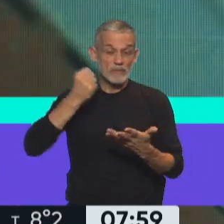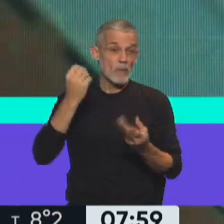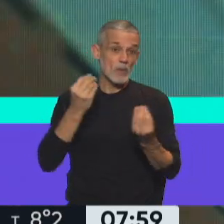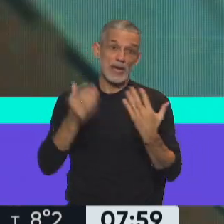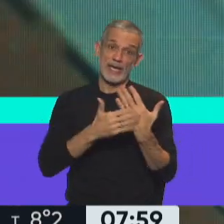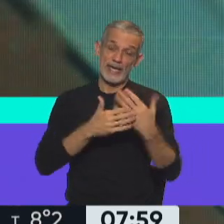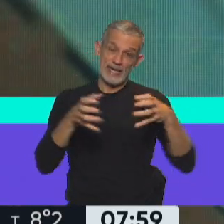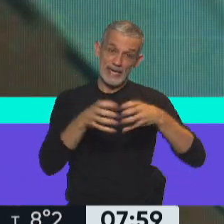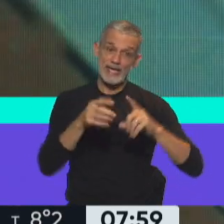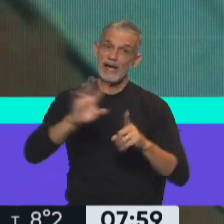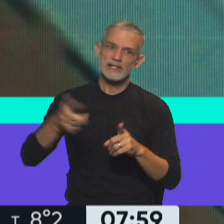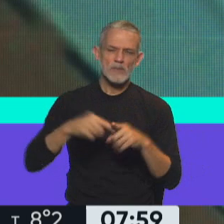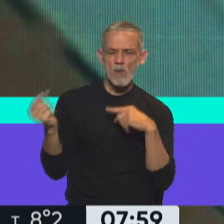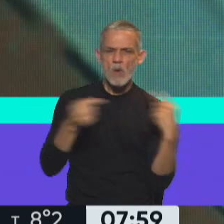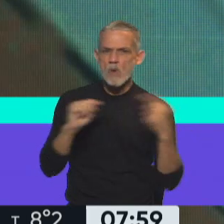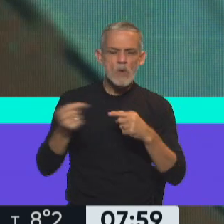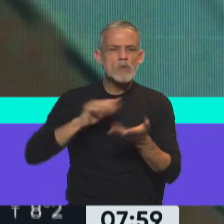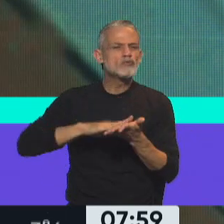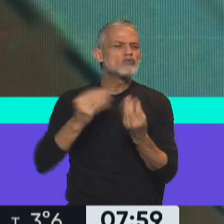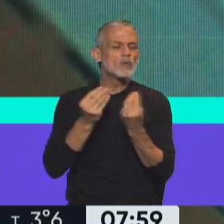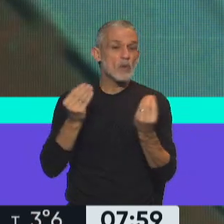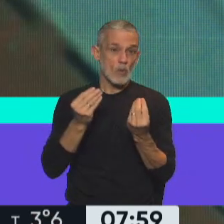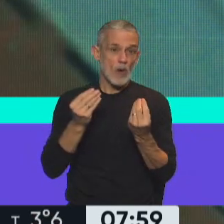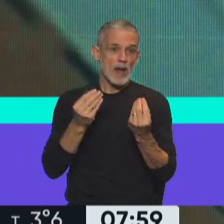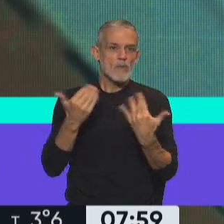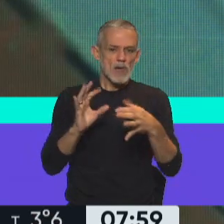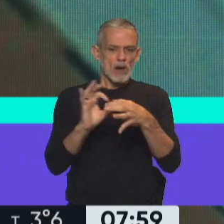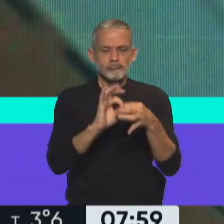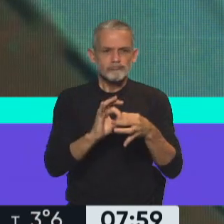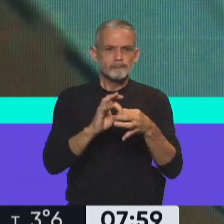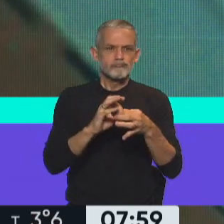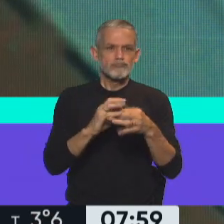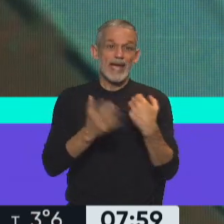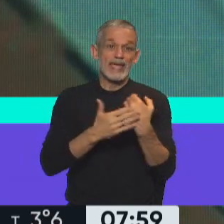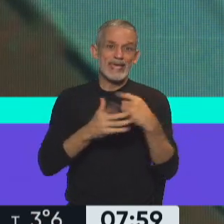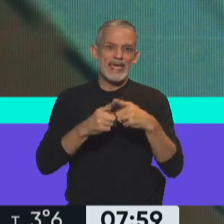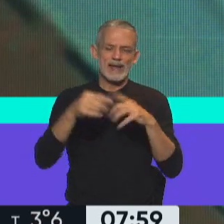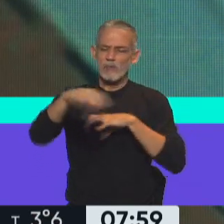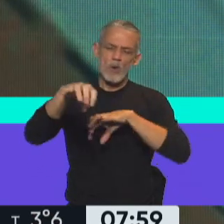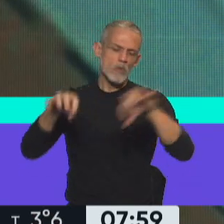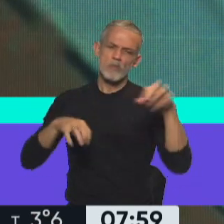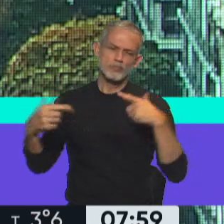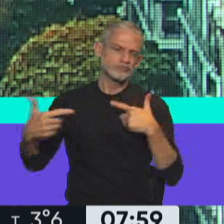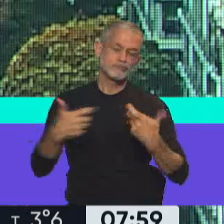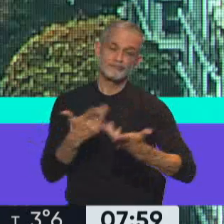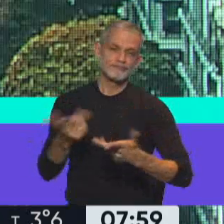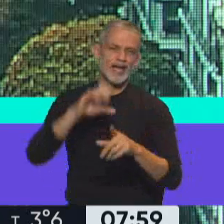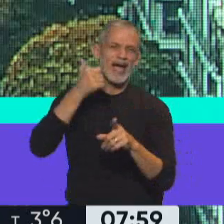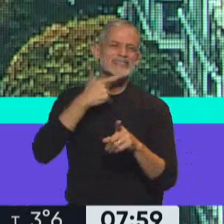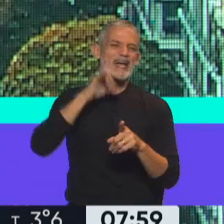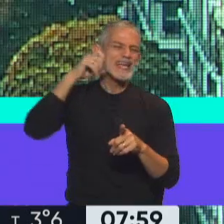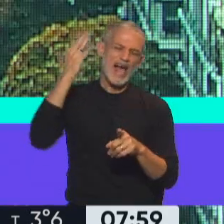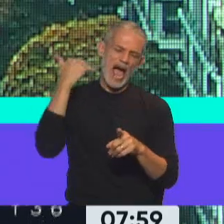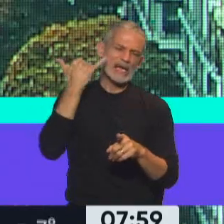izquierda también están las cosas bastante peleadas respecto a la posibilidad de llegar unidos a la elección cosa que parece muy difícil y derio acá está negra ya ayer